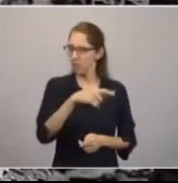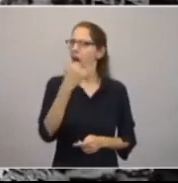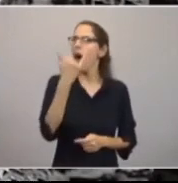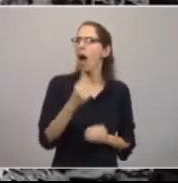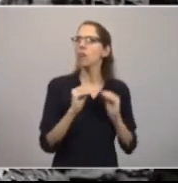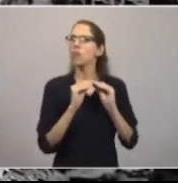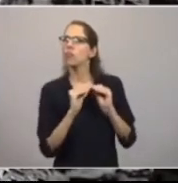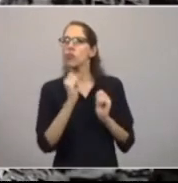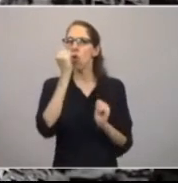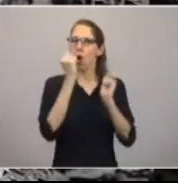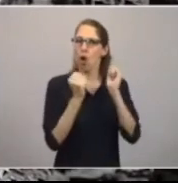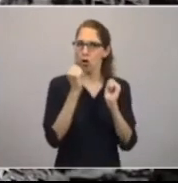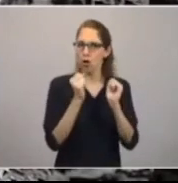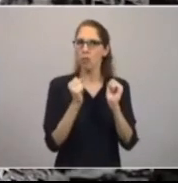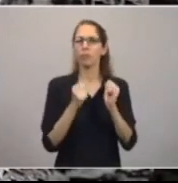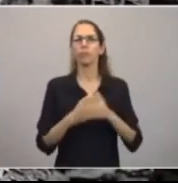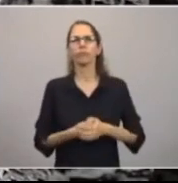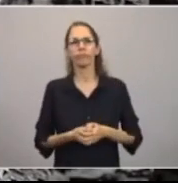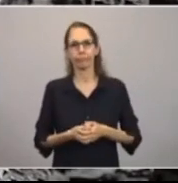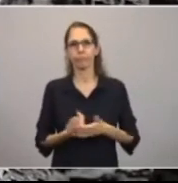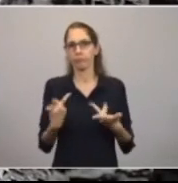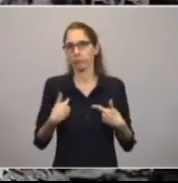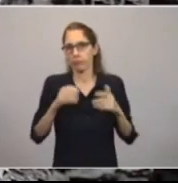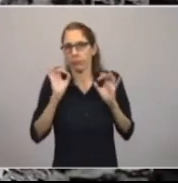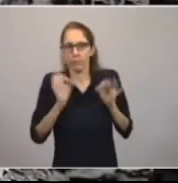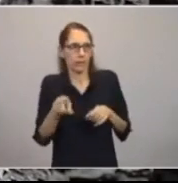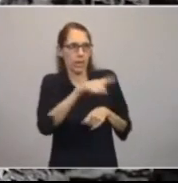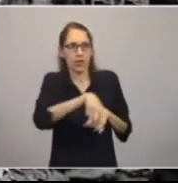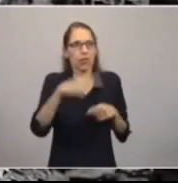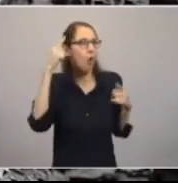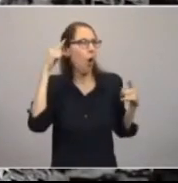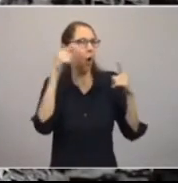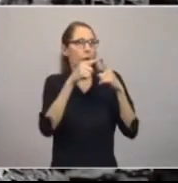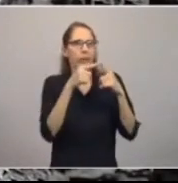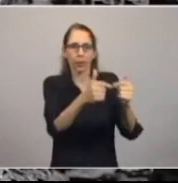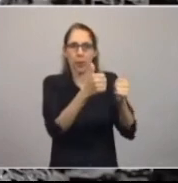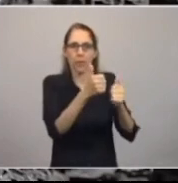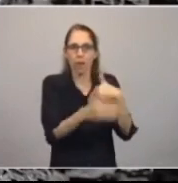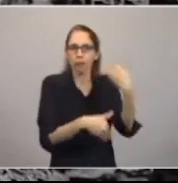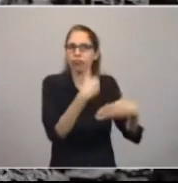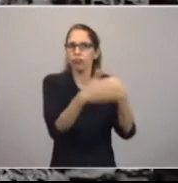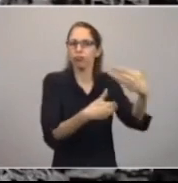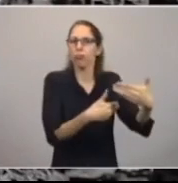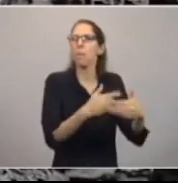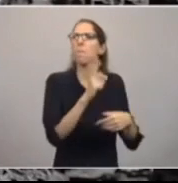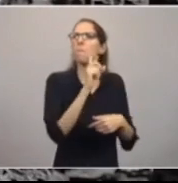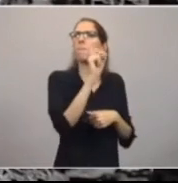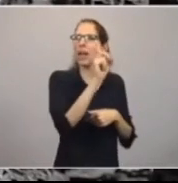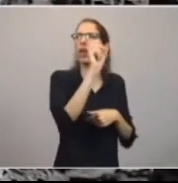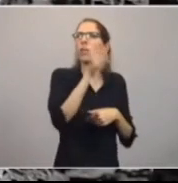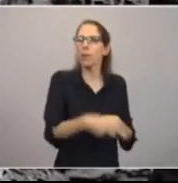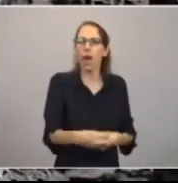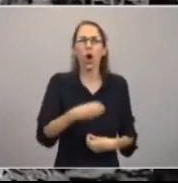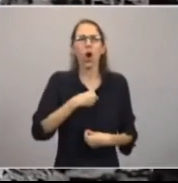económico, sé que también persiguen que les vaya bien, pero también hay un elemento